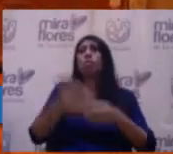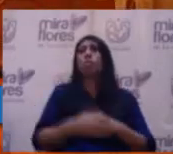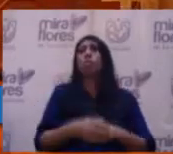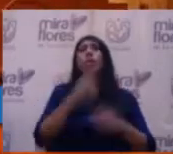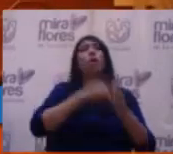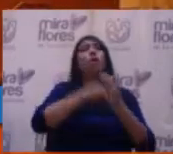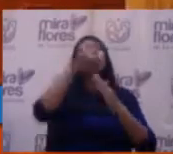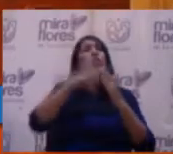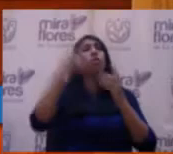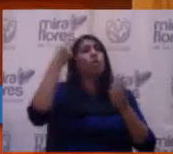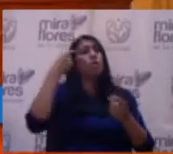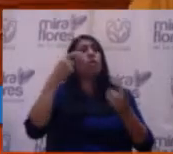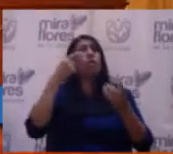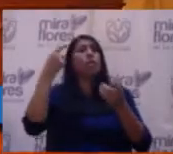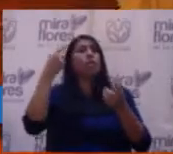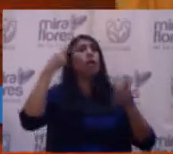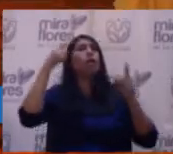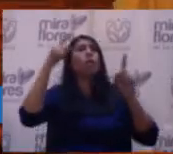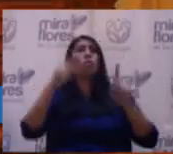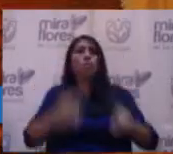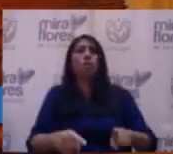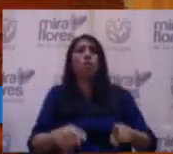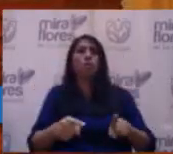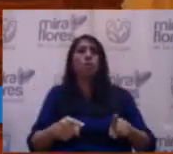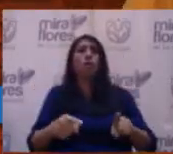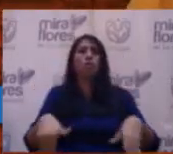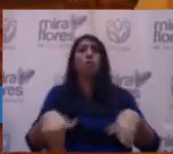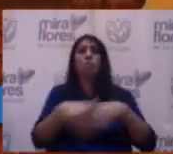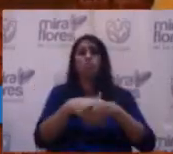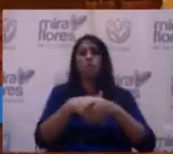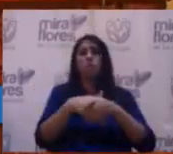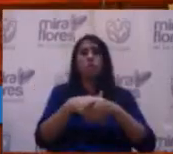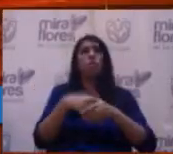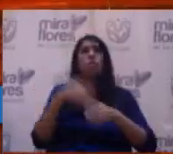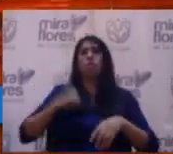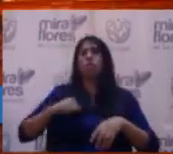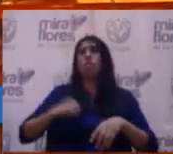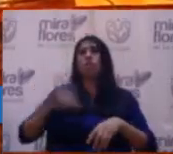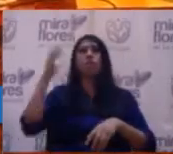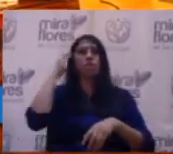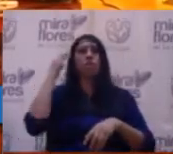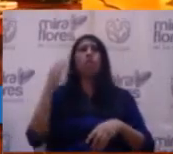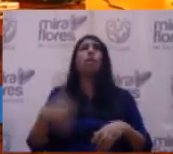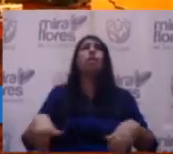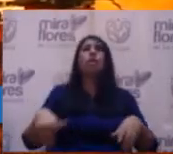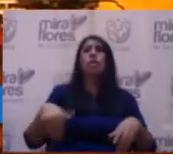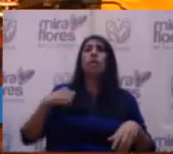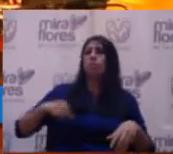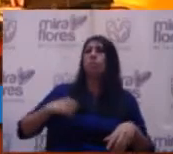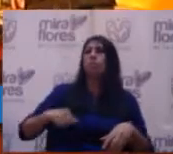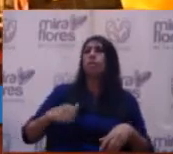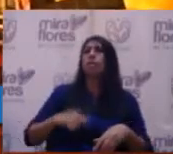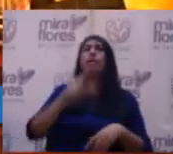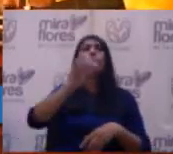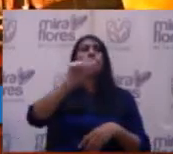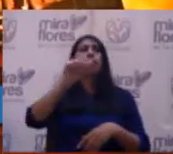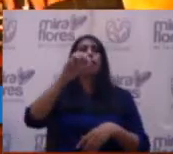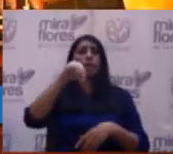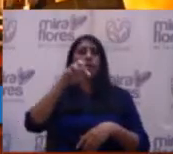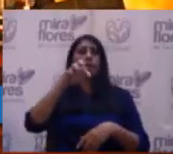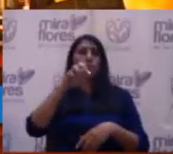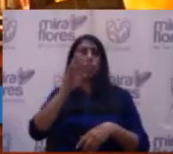Proyecto de acuerdo de consejo que apruebe el convenio de hermanamiento y apoyo mutuo entre la Municipalidad de Miraflores y la Municipalidad Provincial de Tambopata, Departamento de Madre de